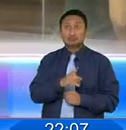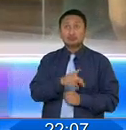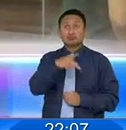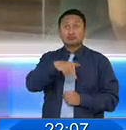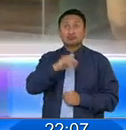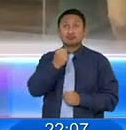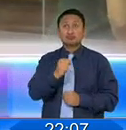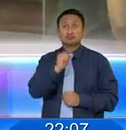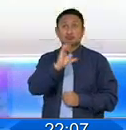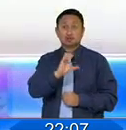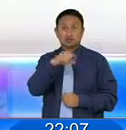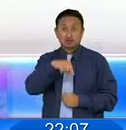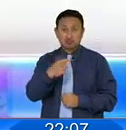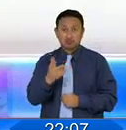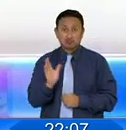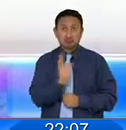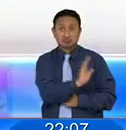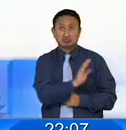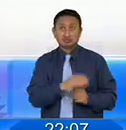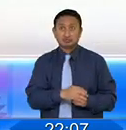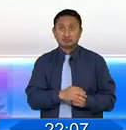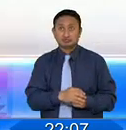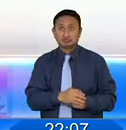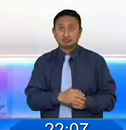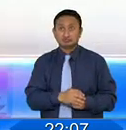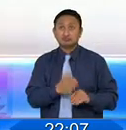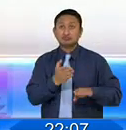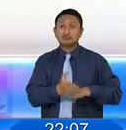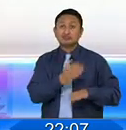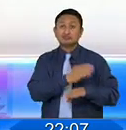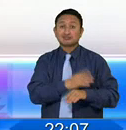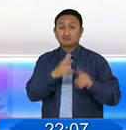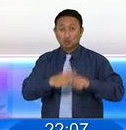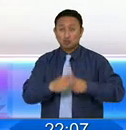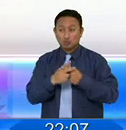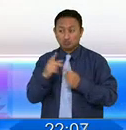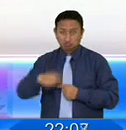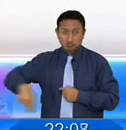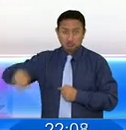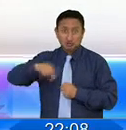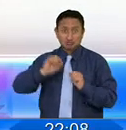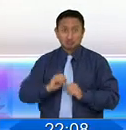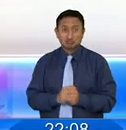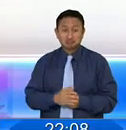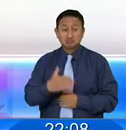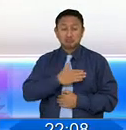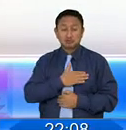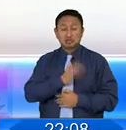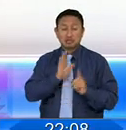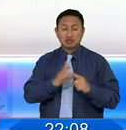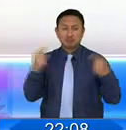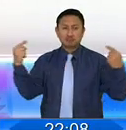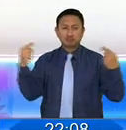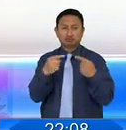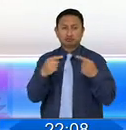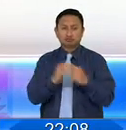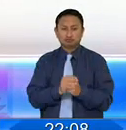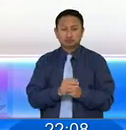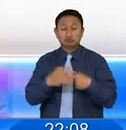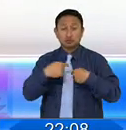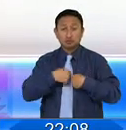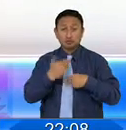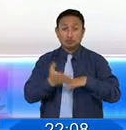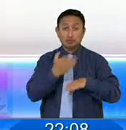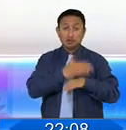Social Cristiano. Cumpliendo un poco lo que hicieron desde el principio, nos han declarado la guerra a quienes fuimos sus